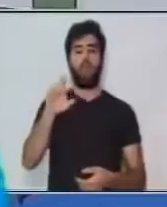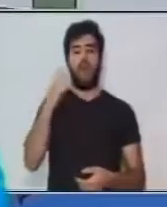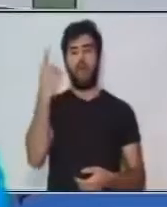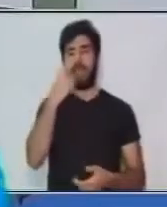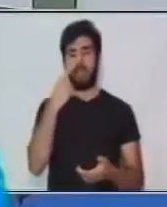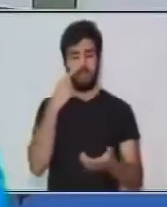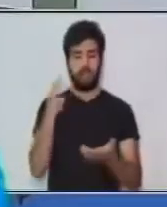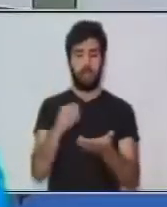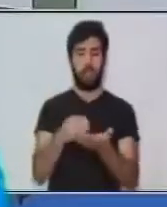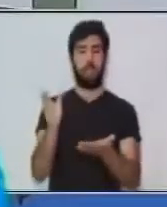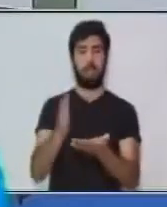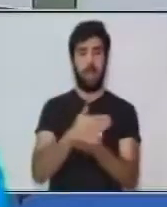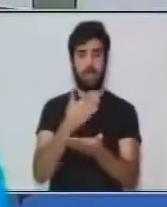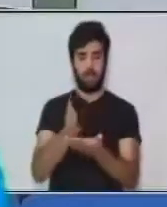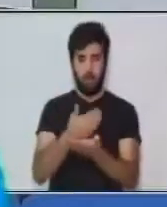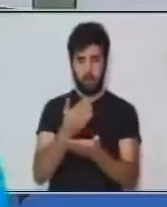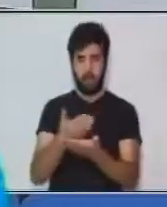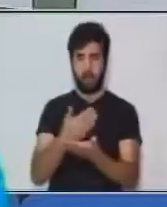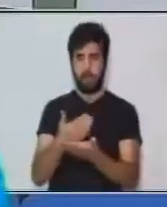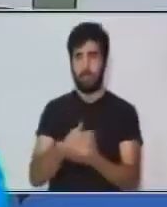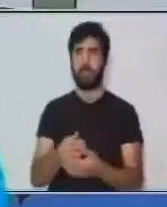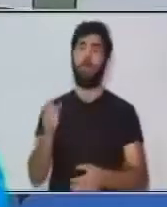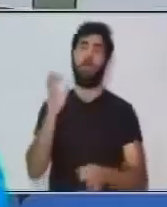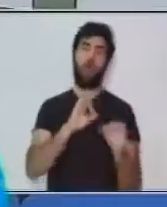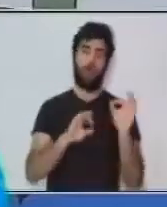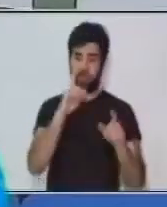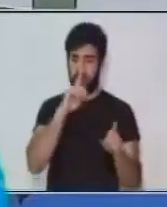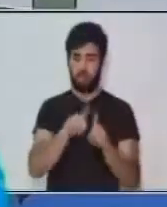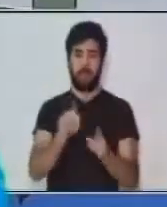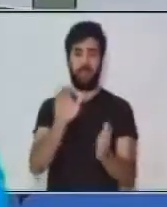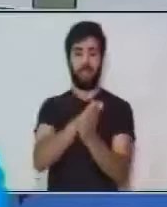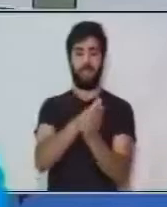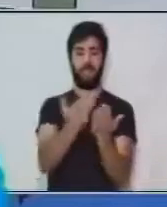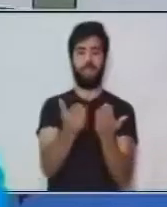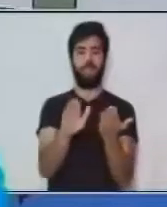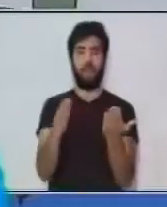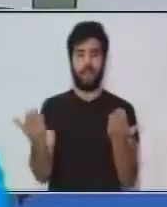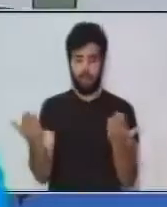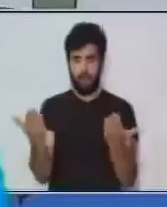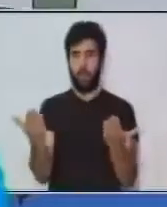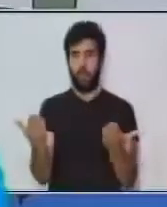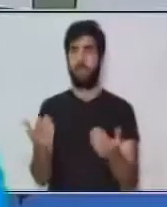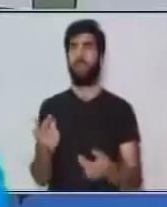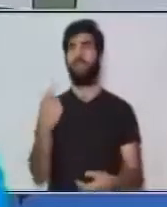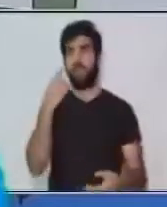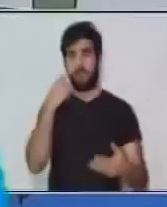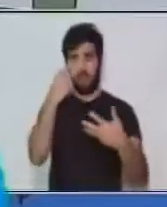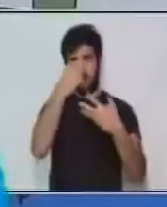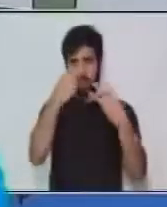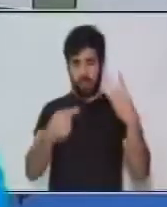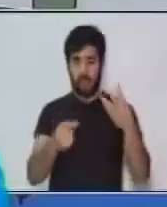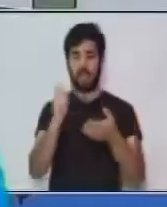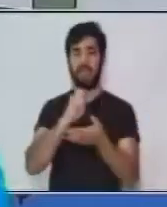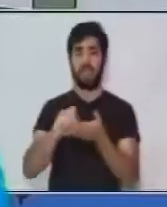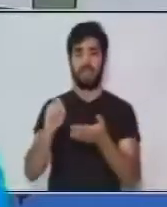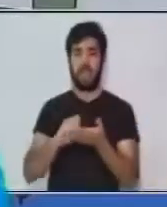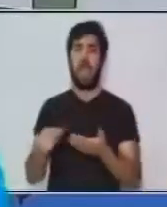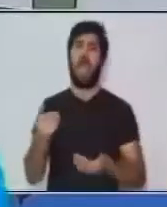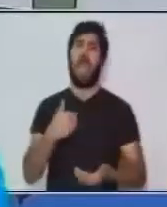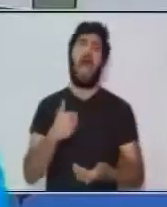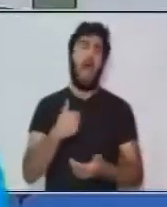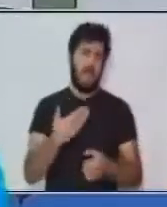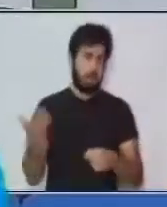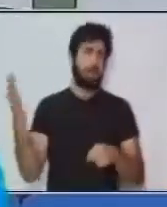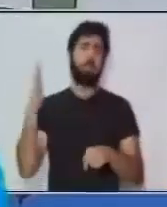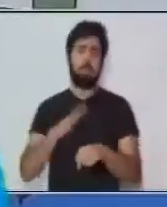manuales o comúnmente los folletos. Por supuesto, dentro de las fuentes escritas existen más de